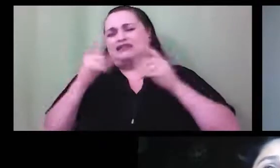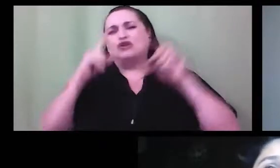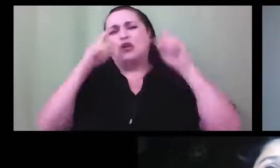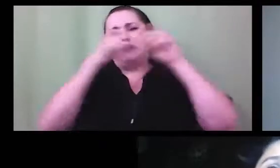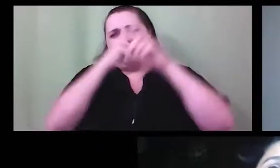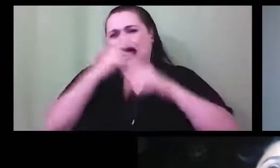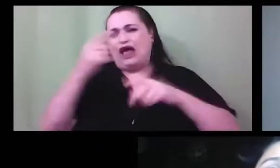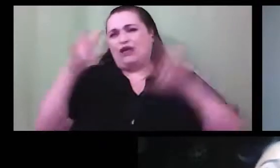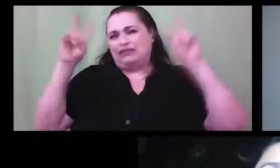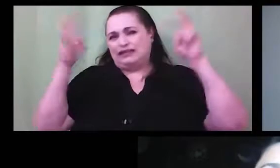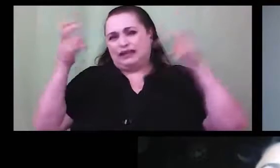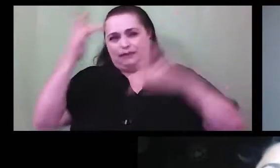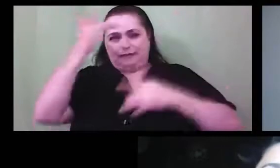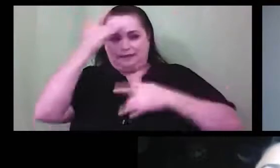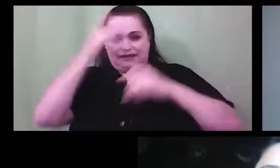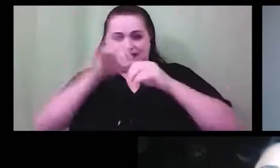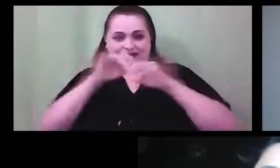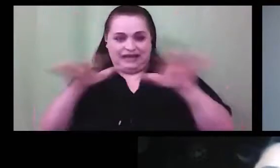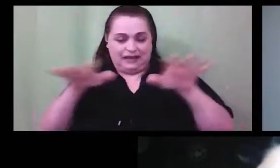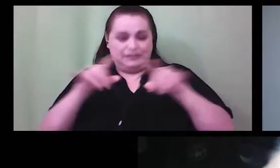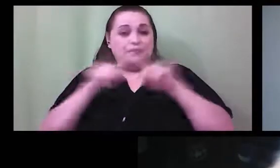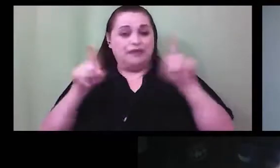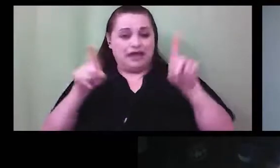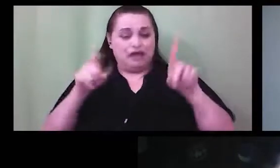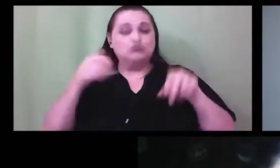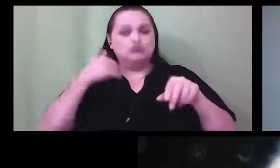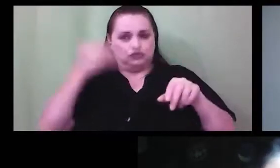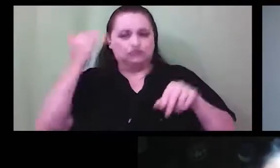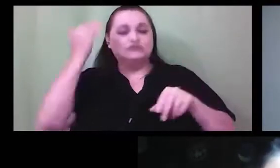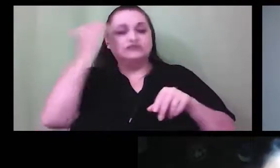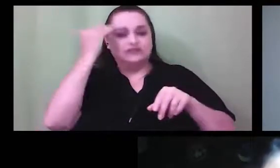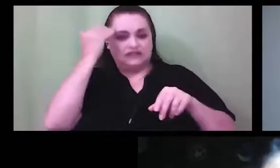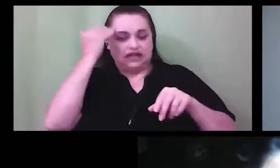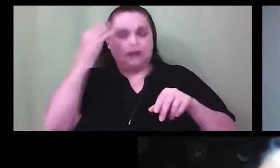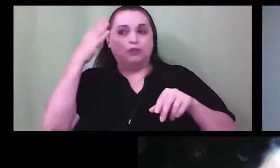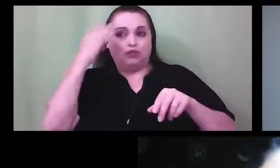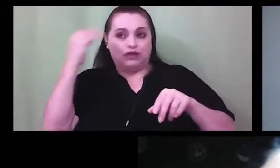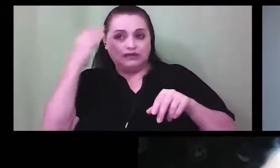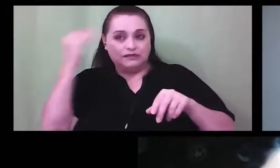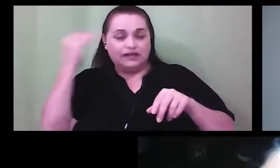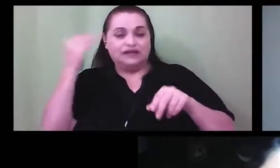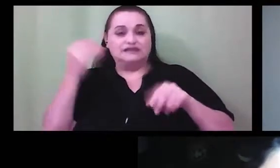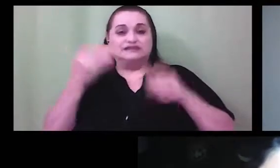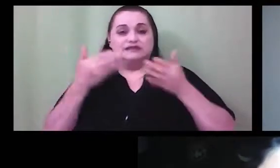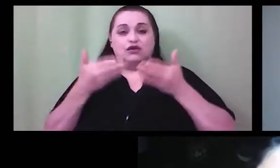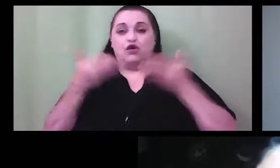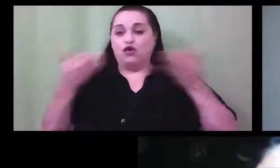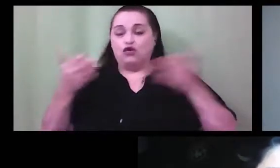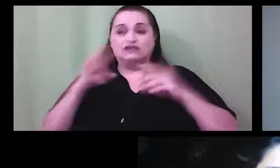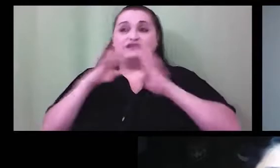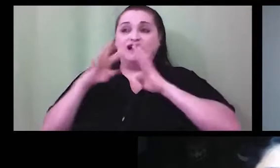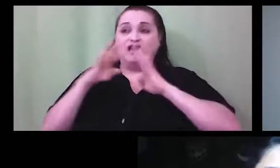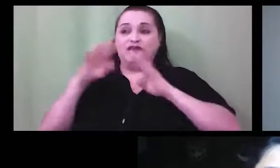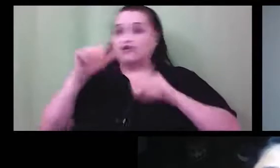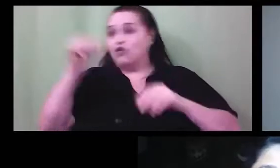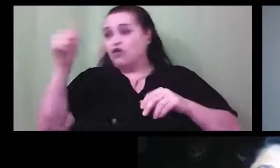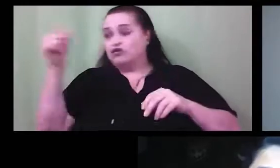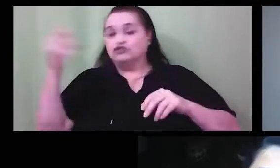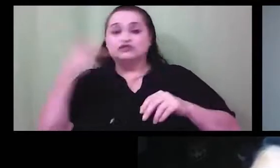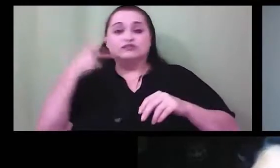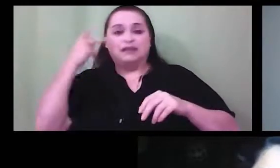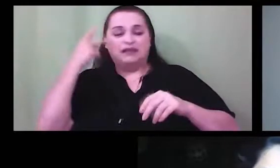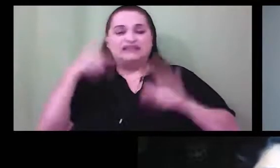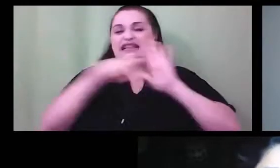de pandemia, pero yo sé por experiencia y por cosas que he hablado con otros papás que se nos niegan